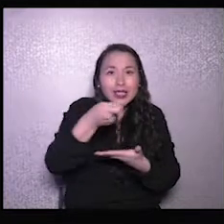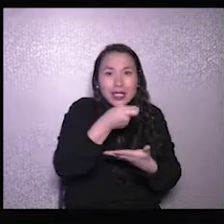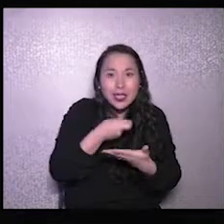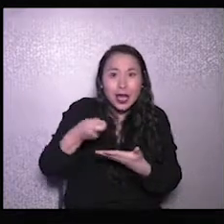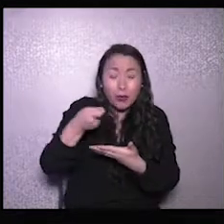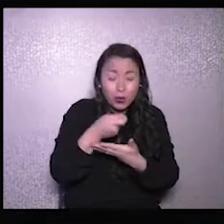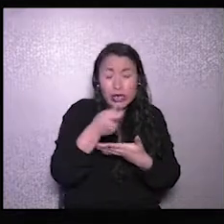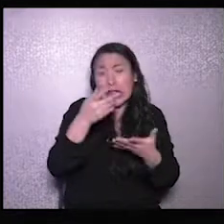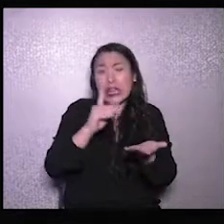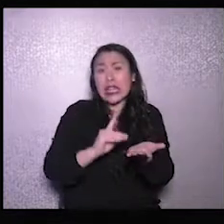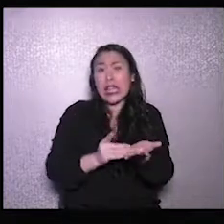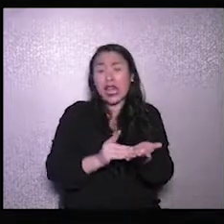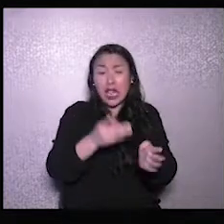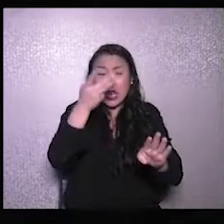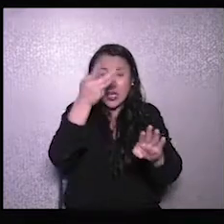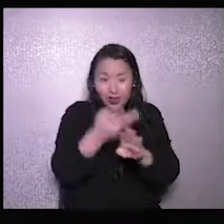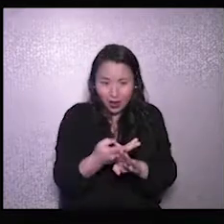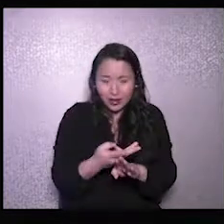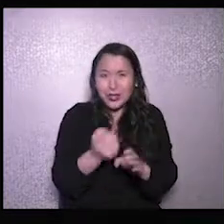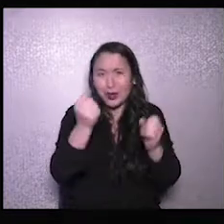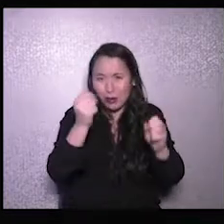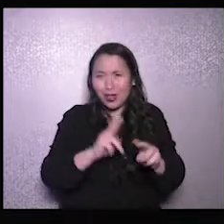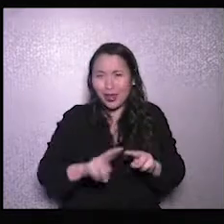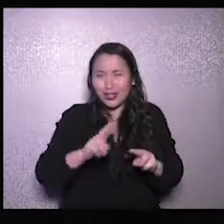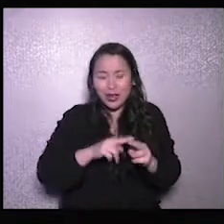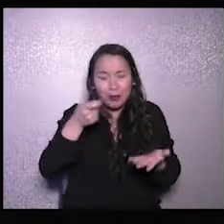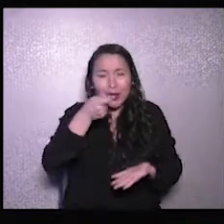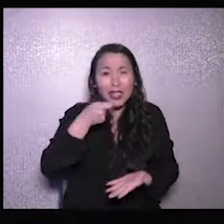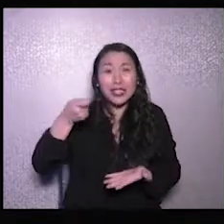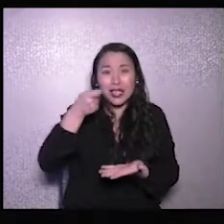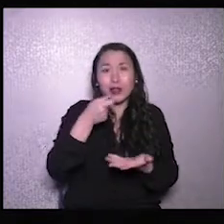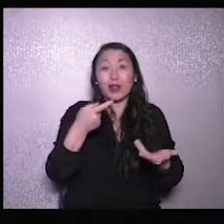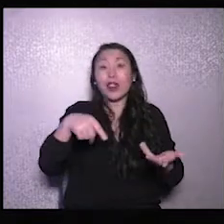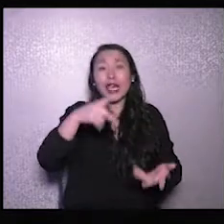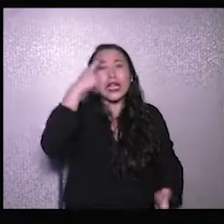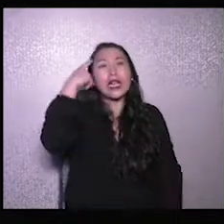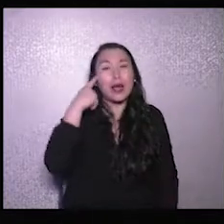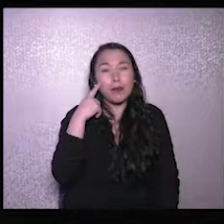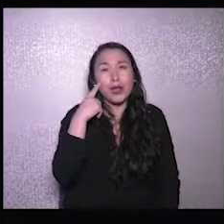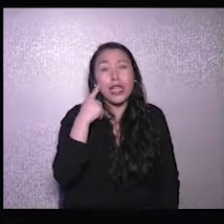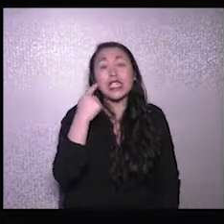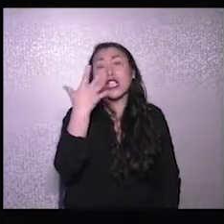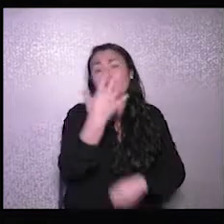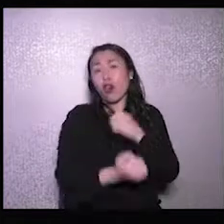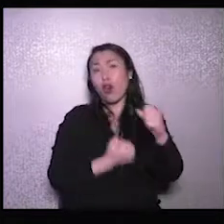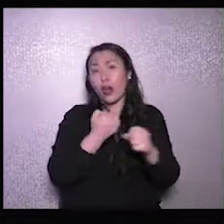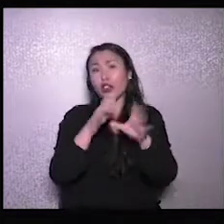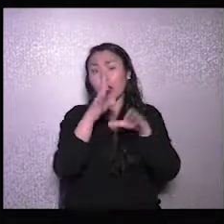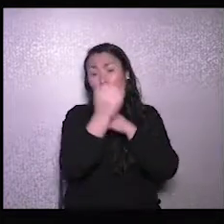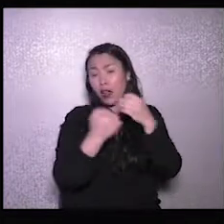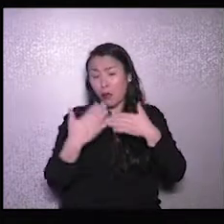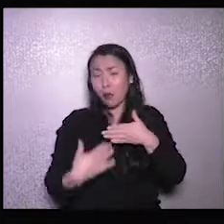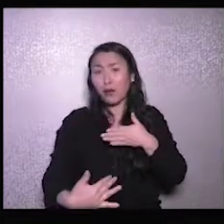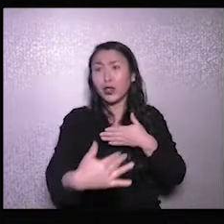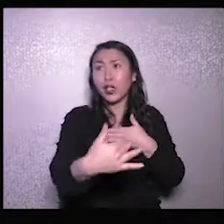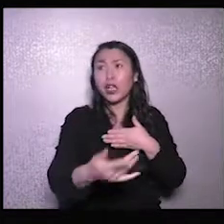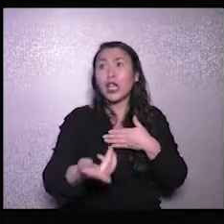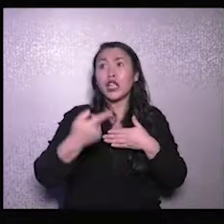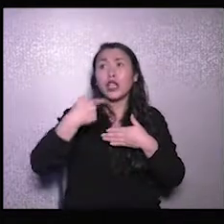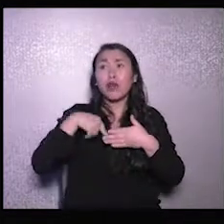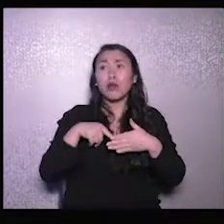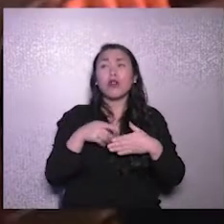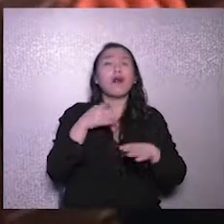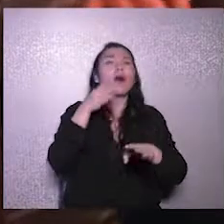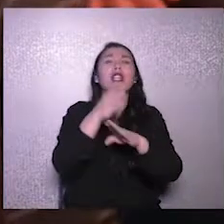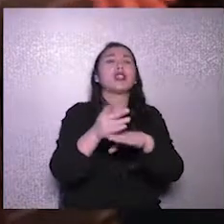herramientas digitales están disponibles para hacerlo. Entonces, créanme, probablemente en 5 o 10 años más, ninguno de nosotros vamos a ir al hospital a sacarnos